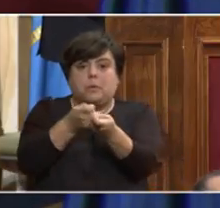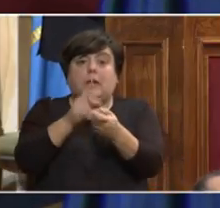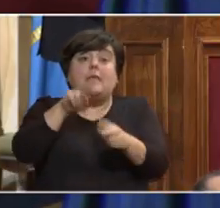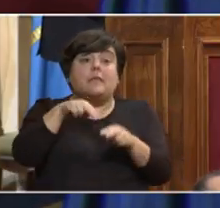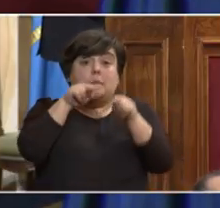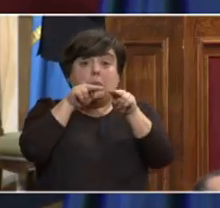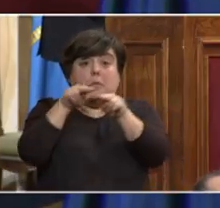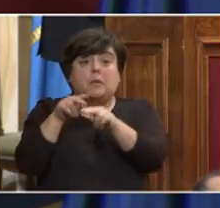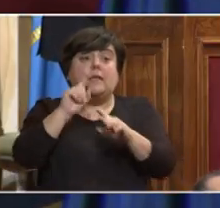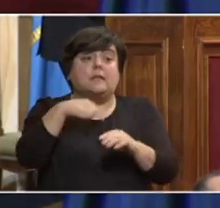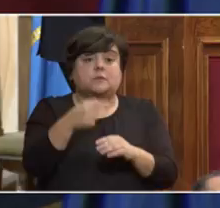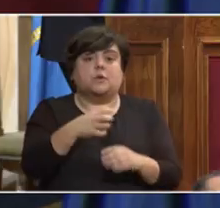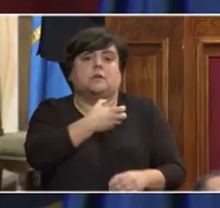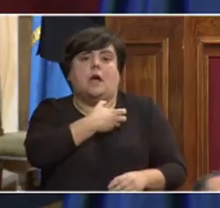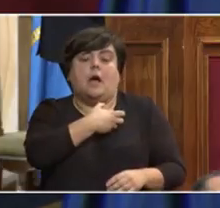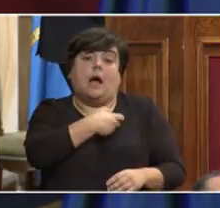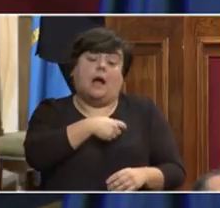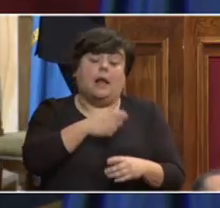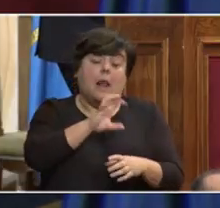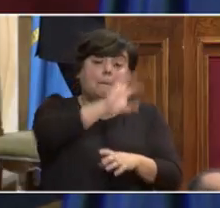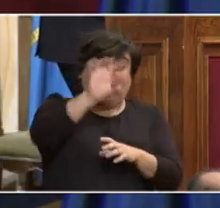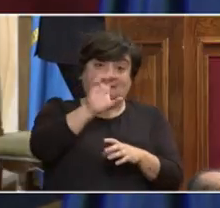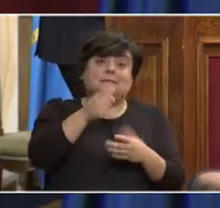la patria o bien en el molde.